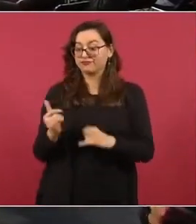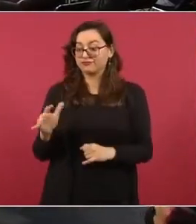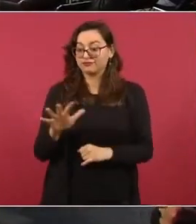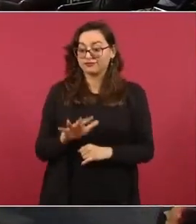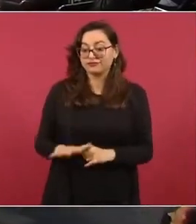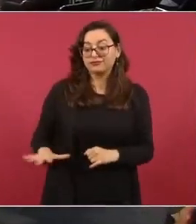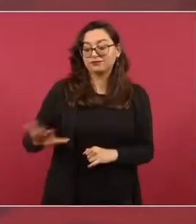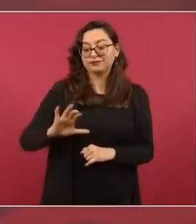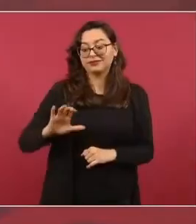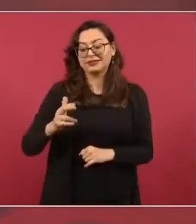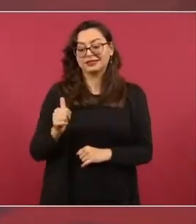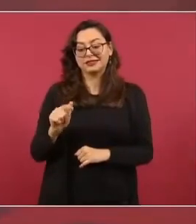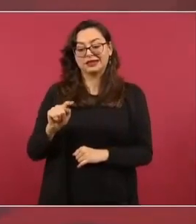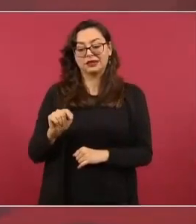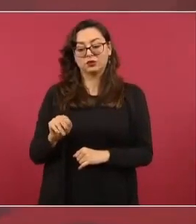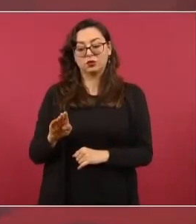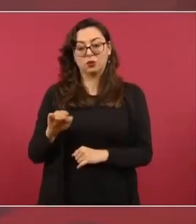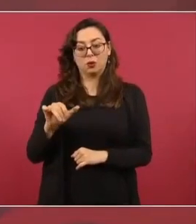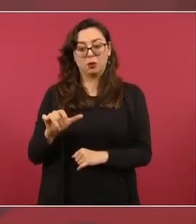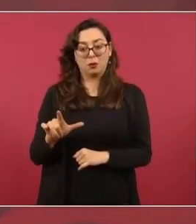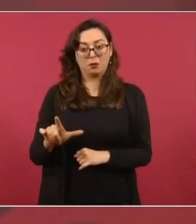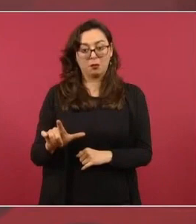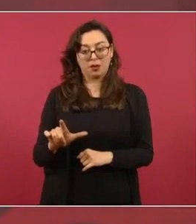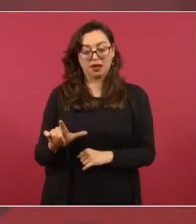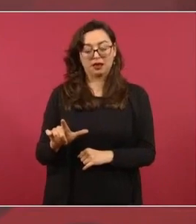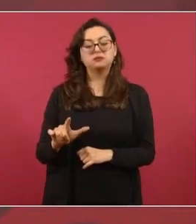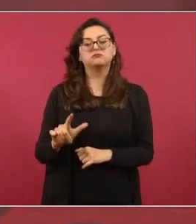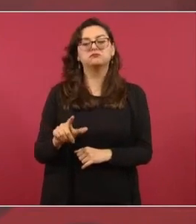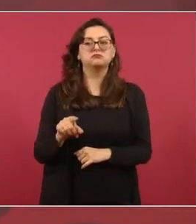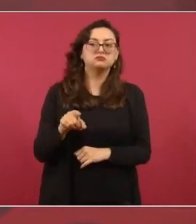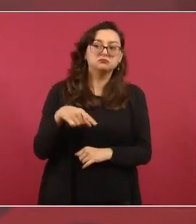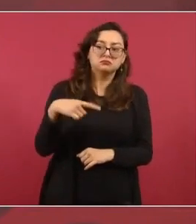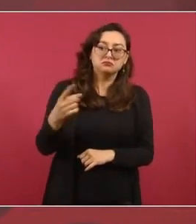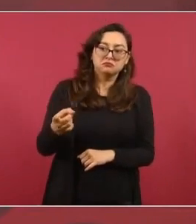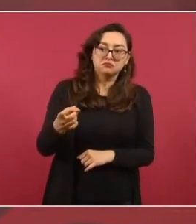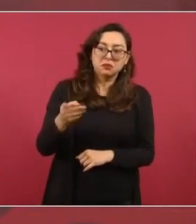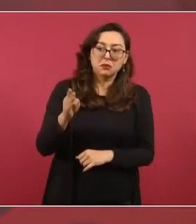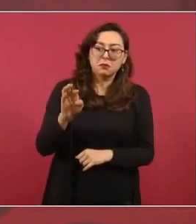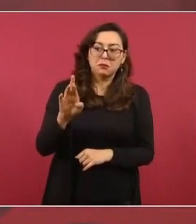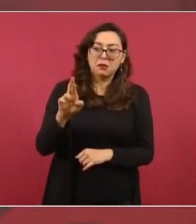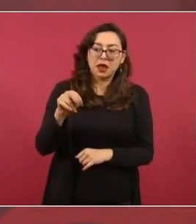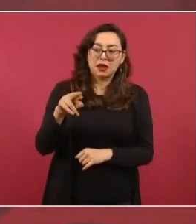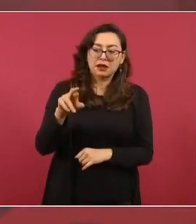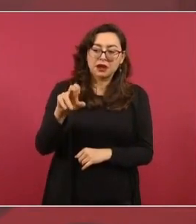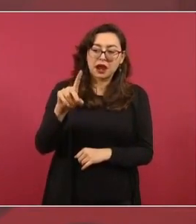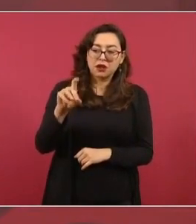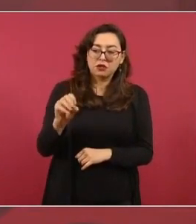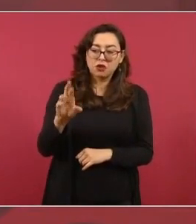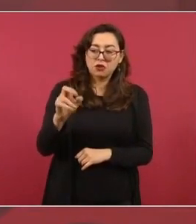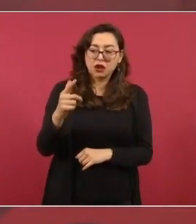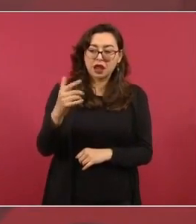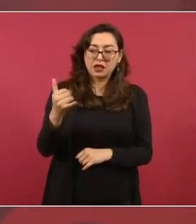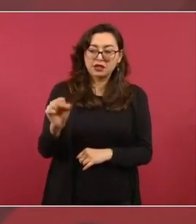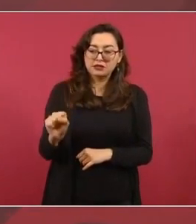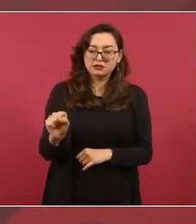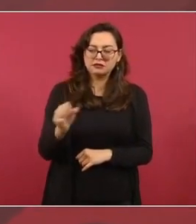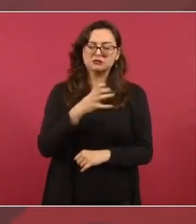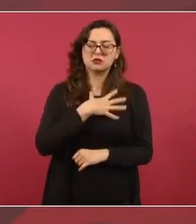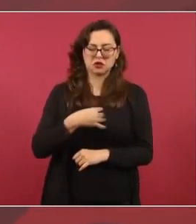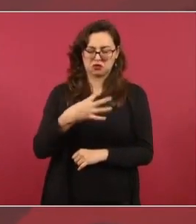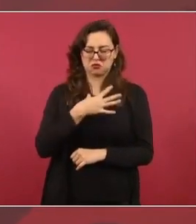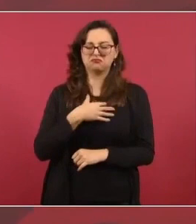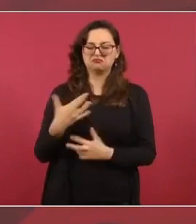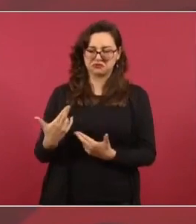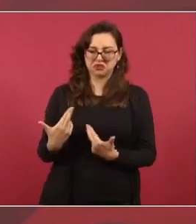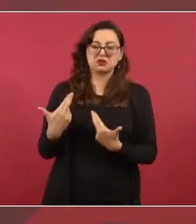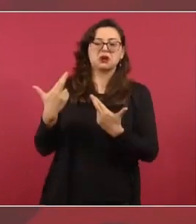el hijo de Bernardo Reyes era el dueño también, pero ni